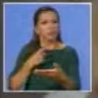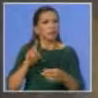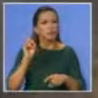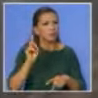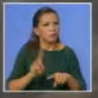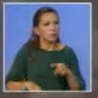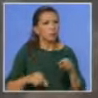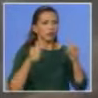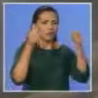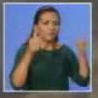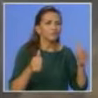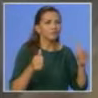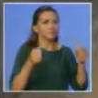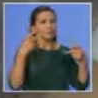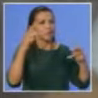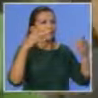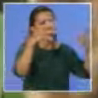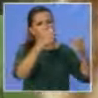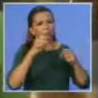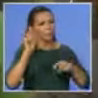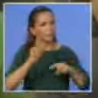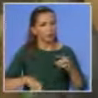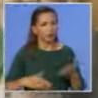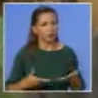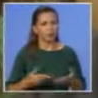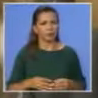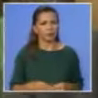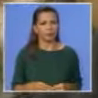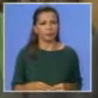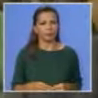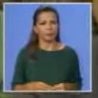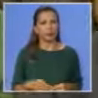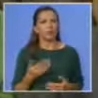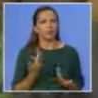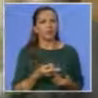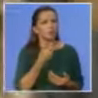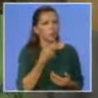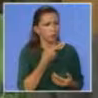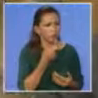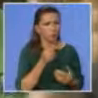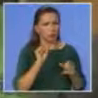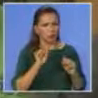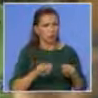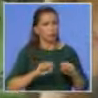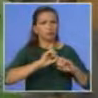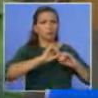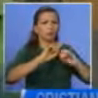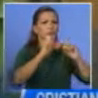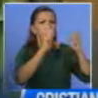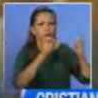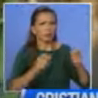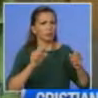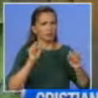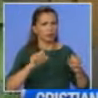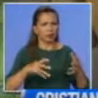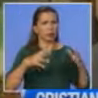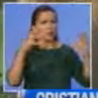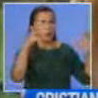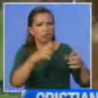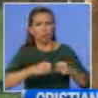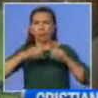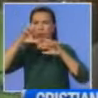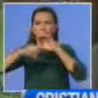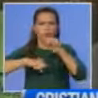candidaturas en centrales políticas. ¿Qué impide? Que utilizando bienes públicos destruyan la propaganda electoral de la candidatura